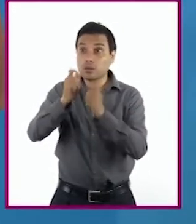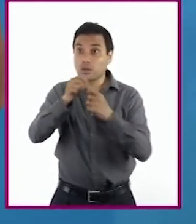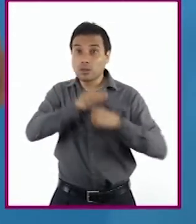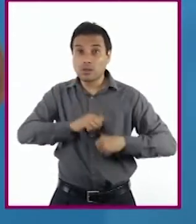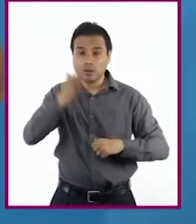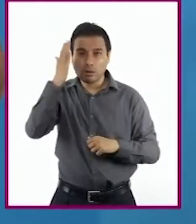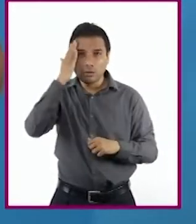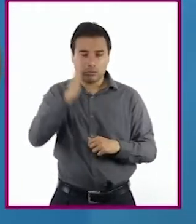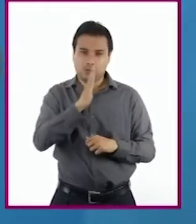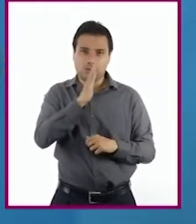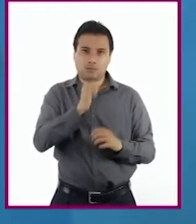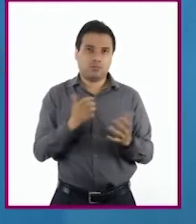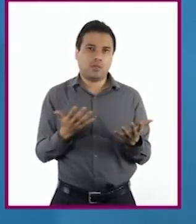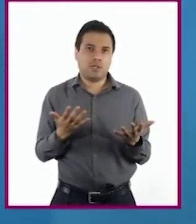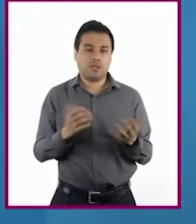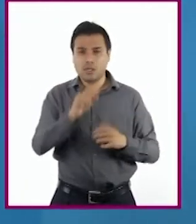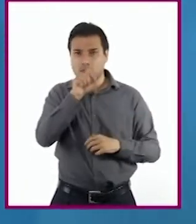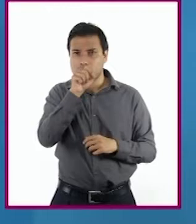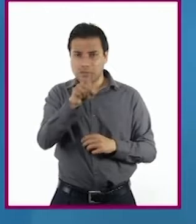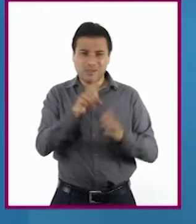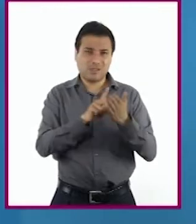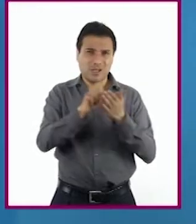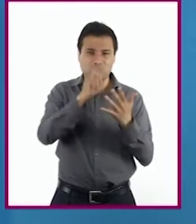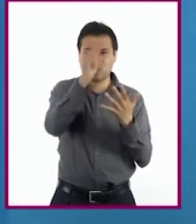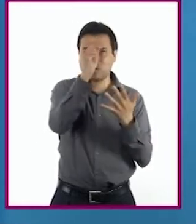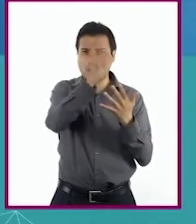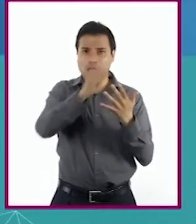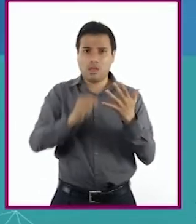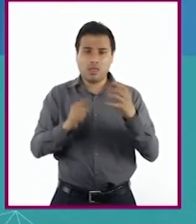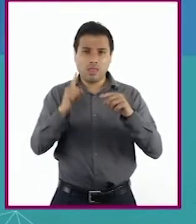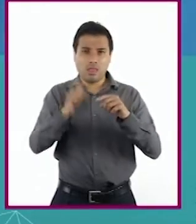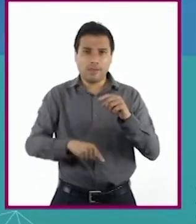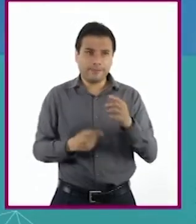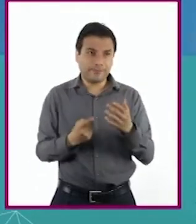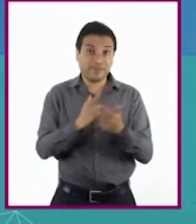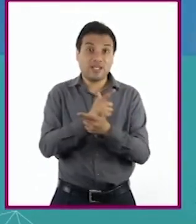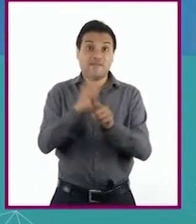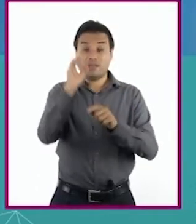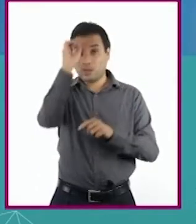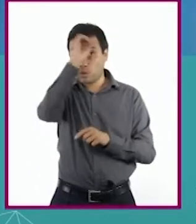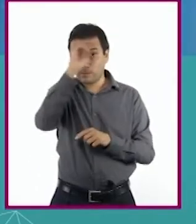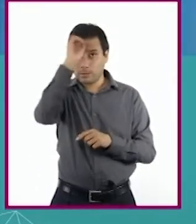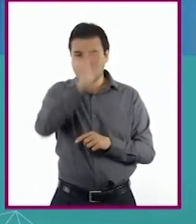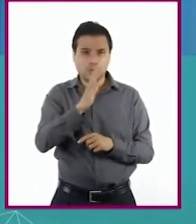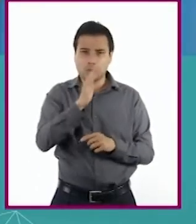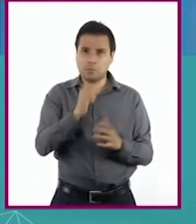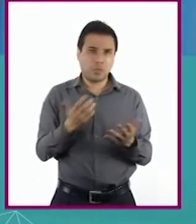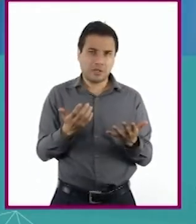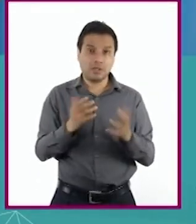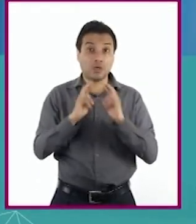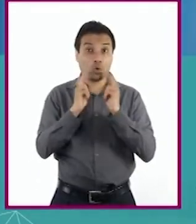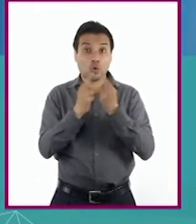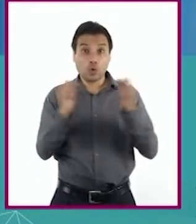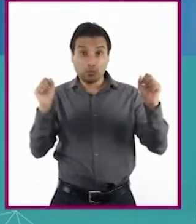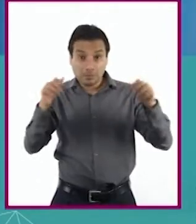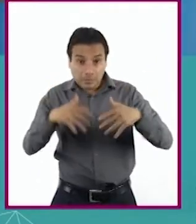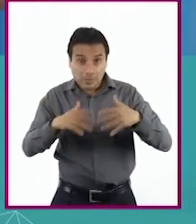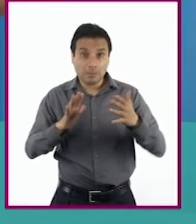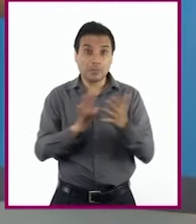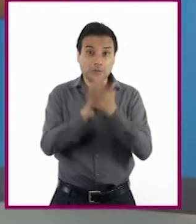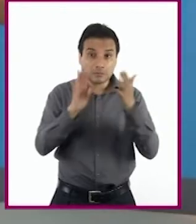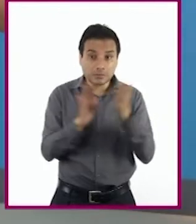también sucede que otros derechos pueden estar limitados, como el de la libertad de expresión, asociación o